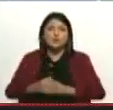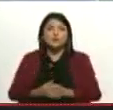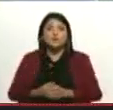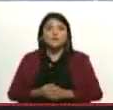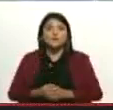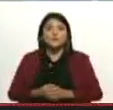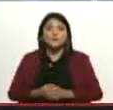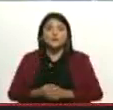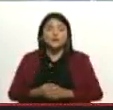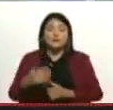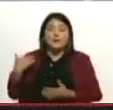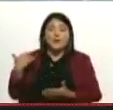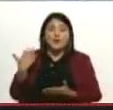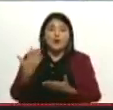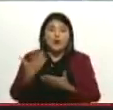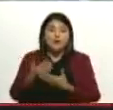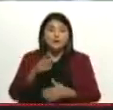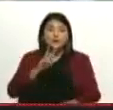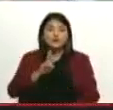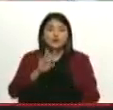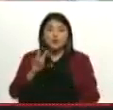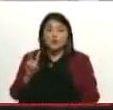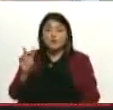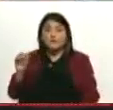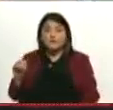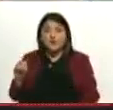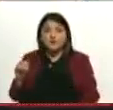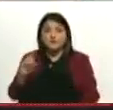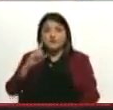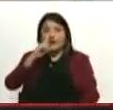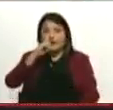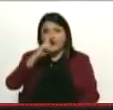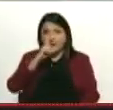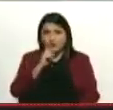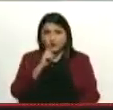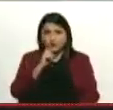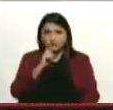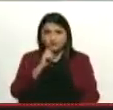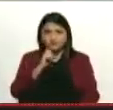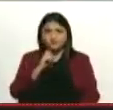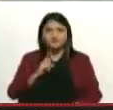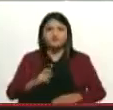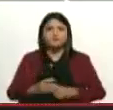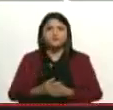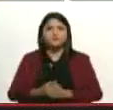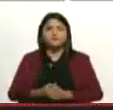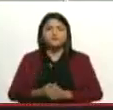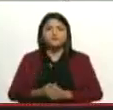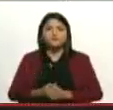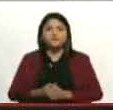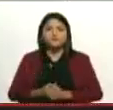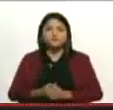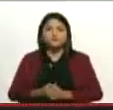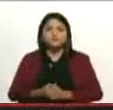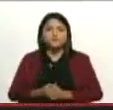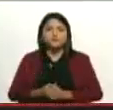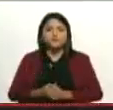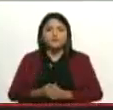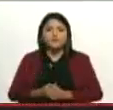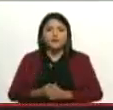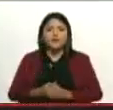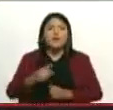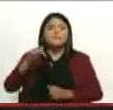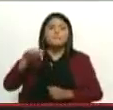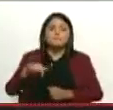doscientos veinte años nuestros pueblos han luchado estos doscientos veinte años para